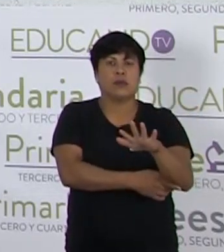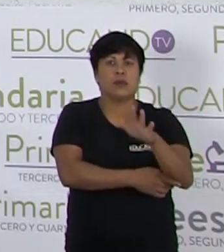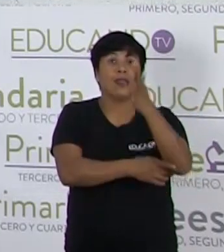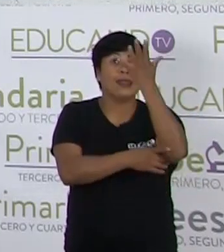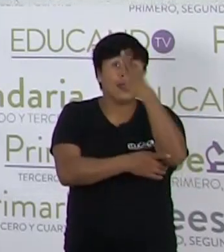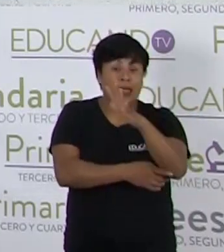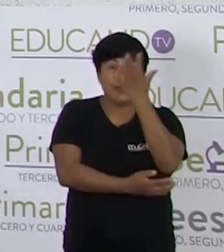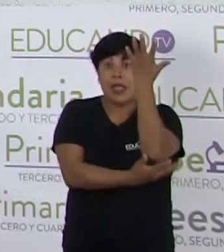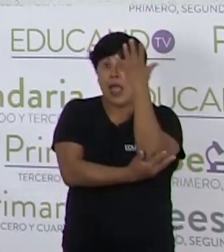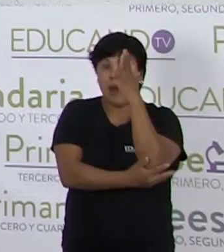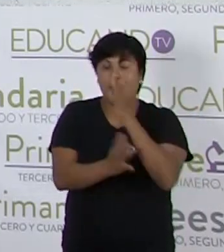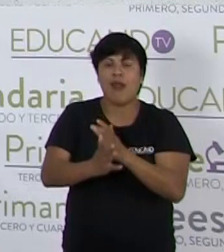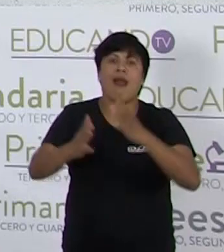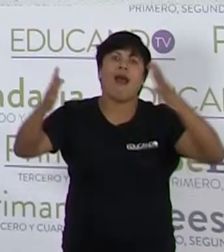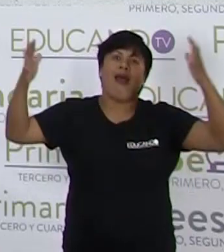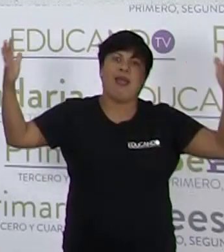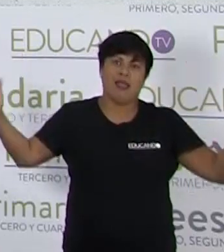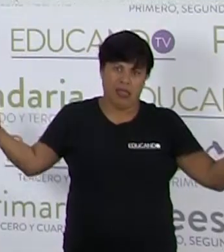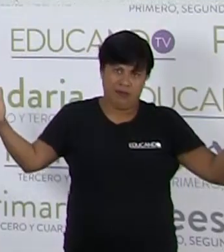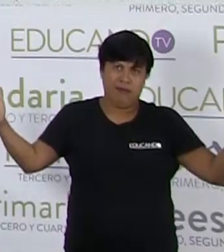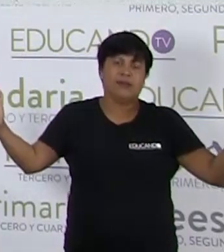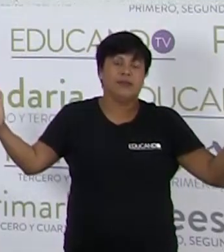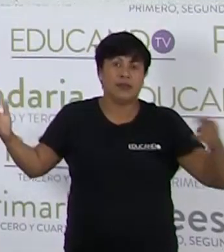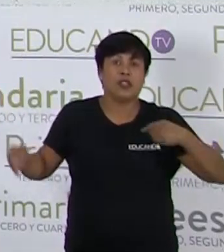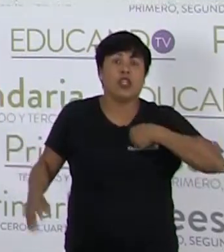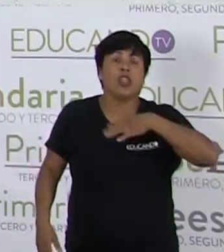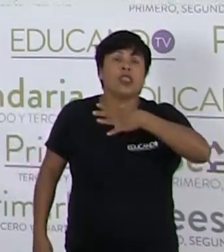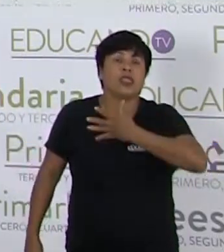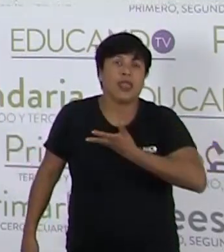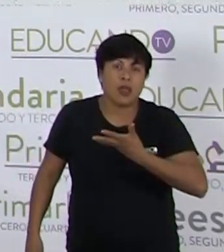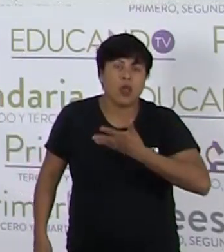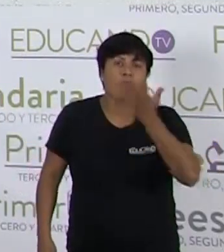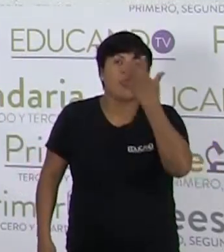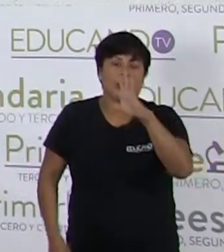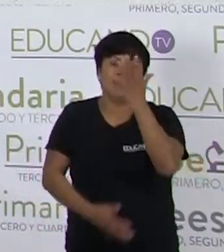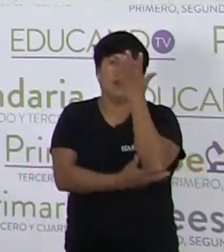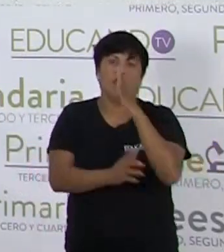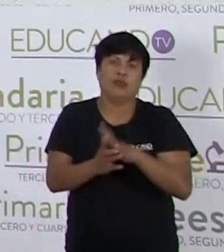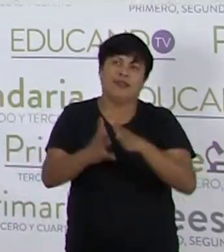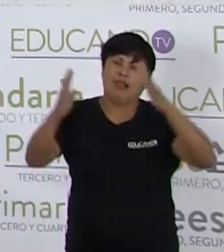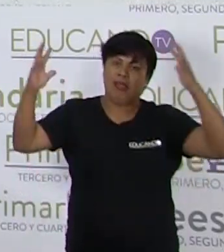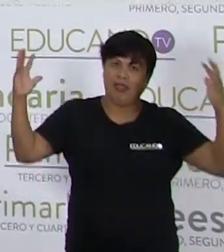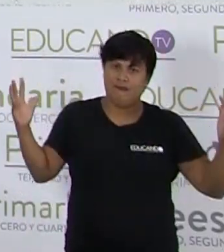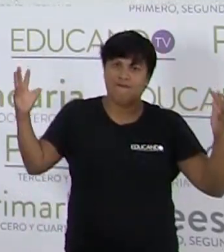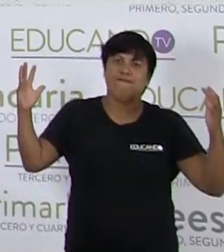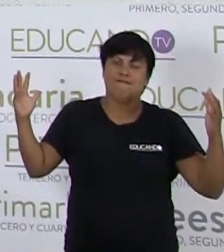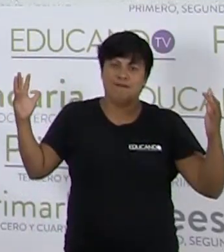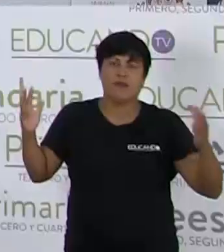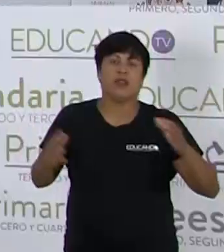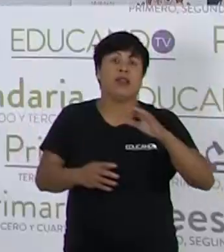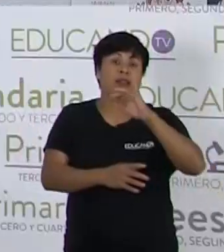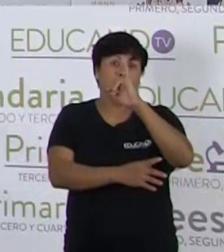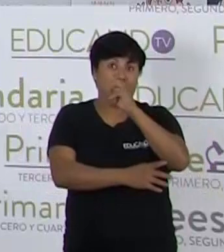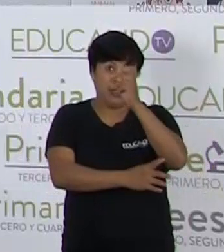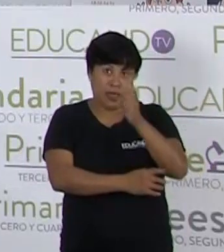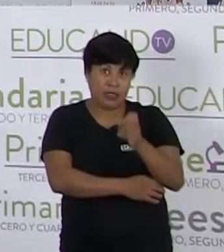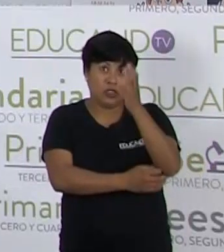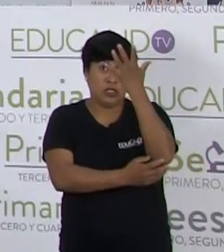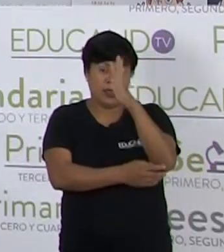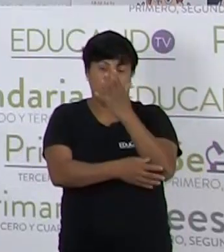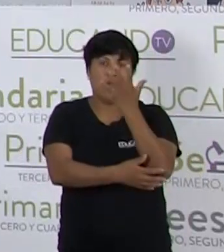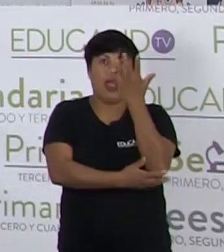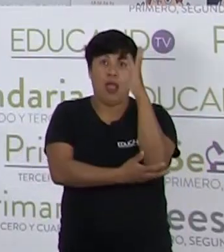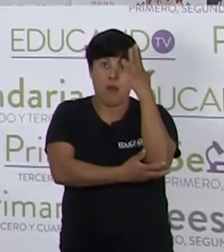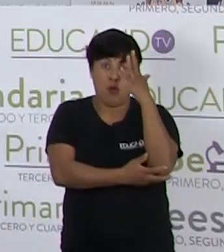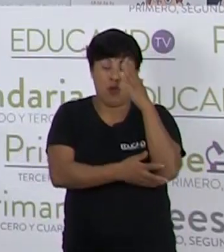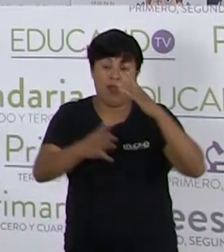10. ¿Sí? Tengo 10 árboles grandes. Si esos 10 árboles